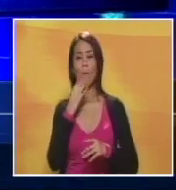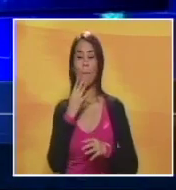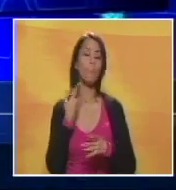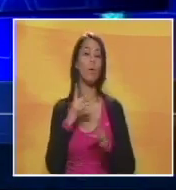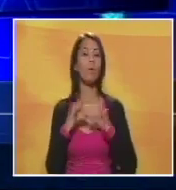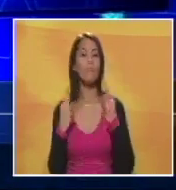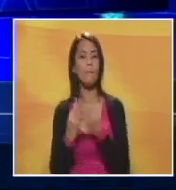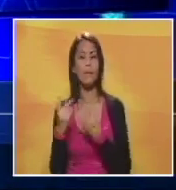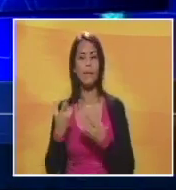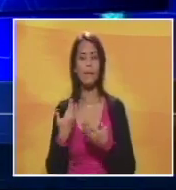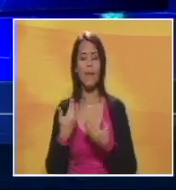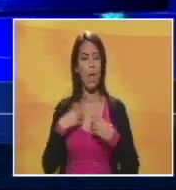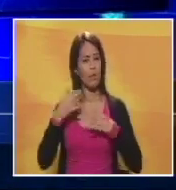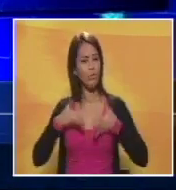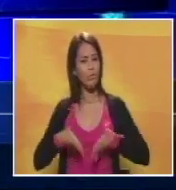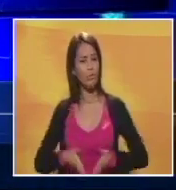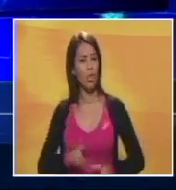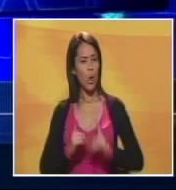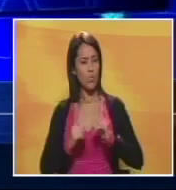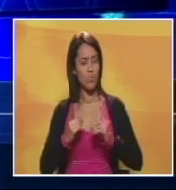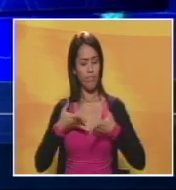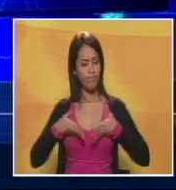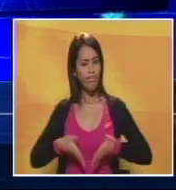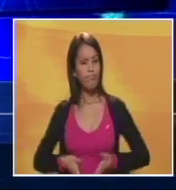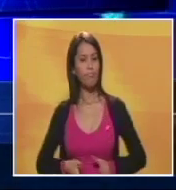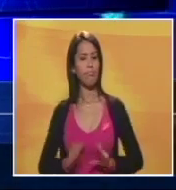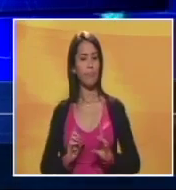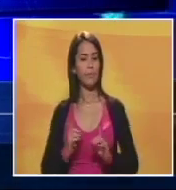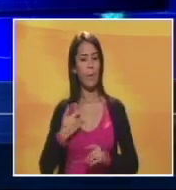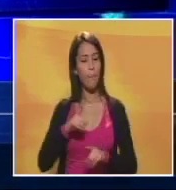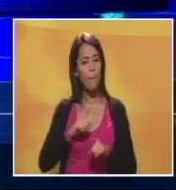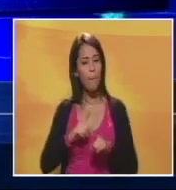sí puede haber predisposiciones genéticas que lo condicionen a